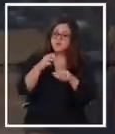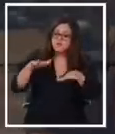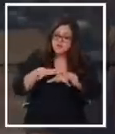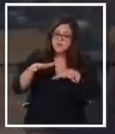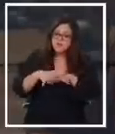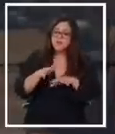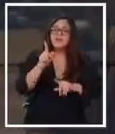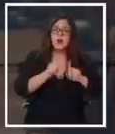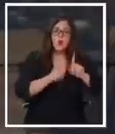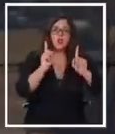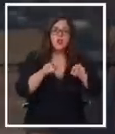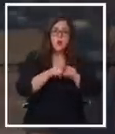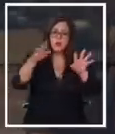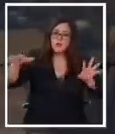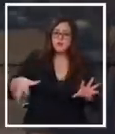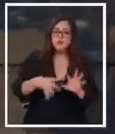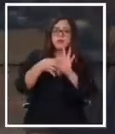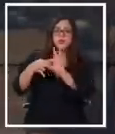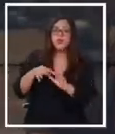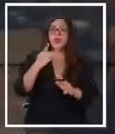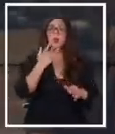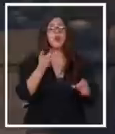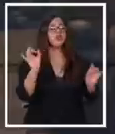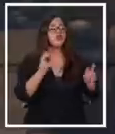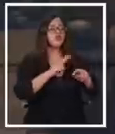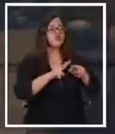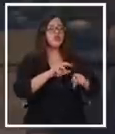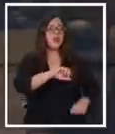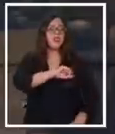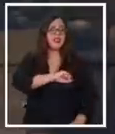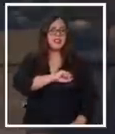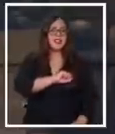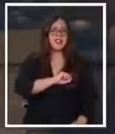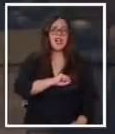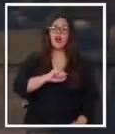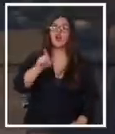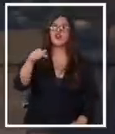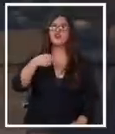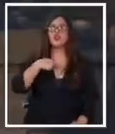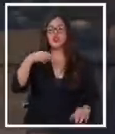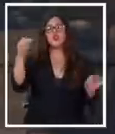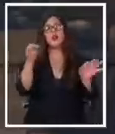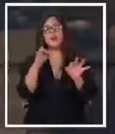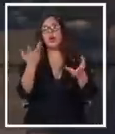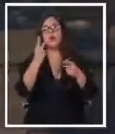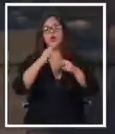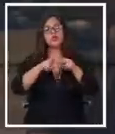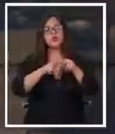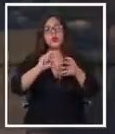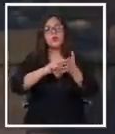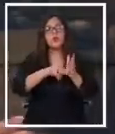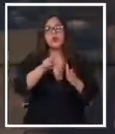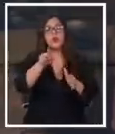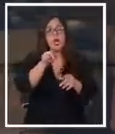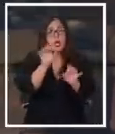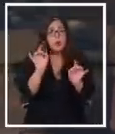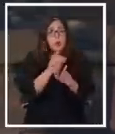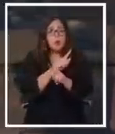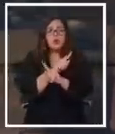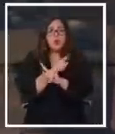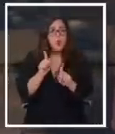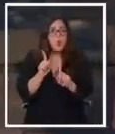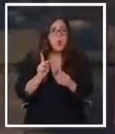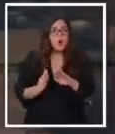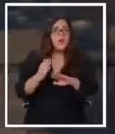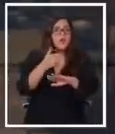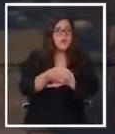cosas que se tienen que trabajar en conjunto porque tampoco la vieja solución de que desde santiago te digo cómo voy a solucionar los problemas en tu casa sin haber estado aunque ahí no corresponde